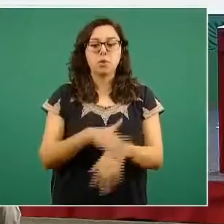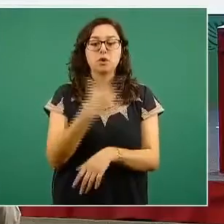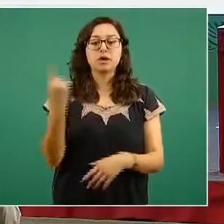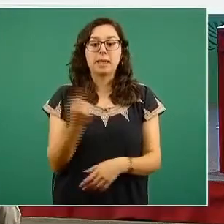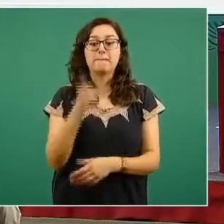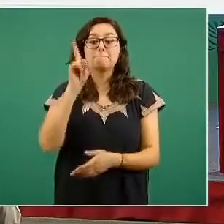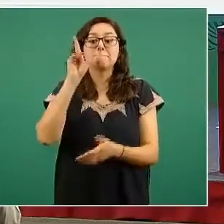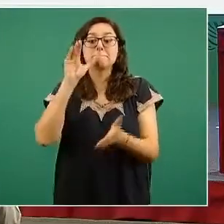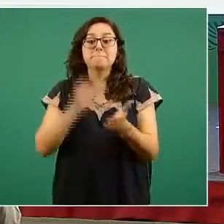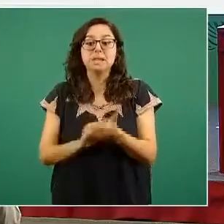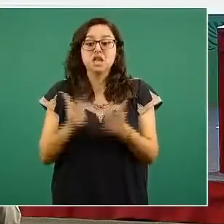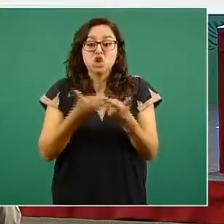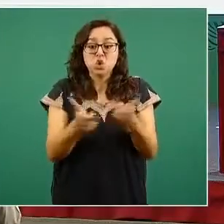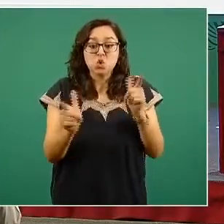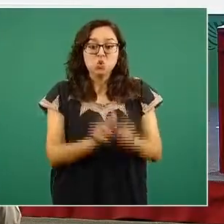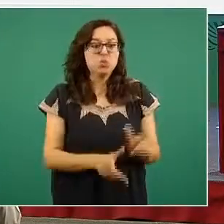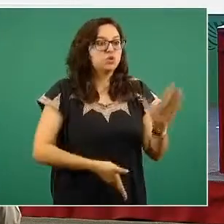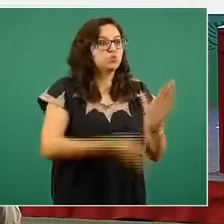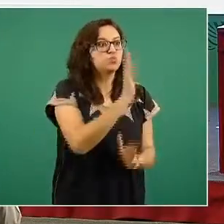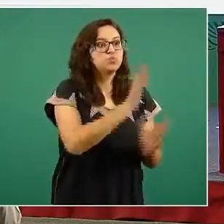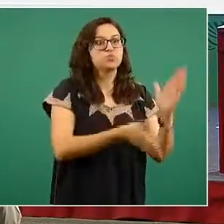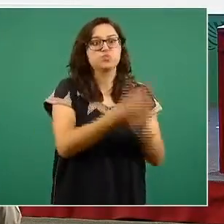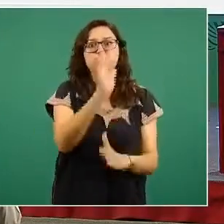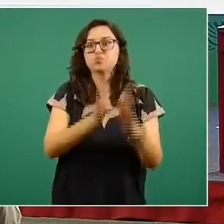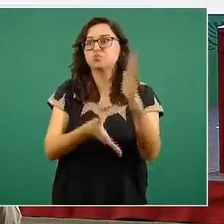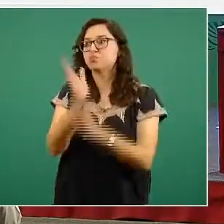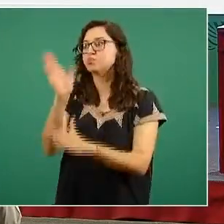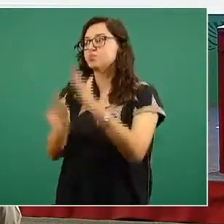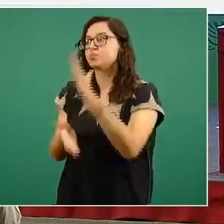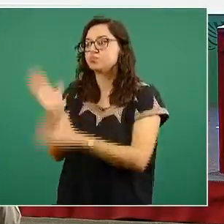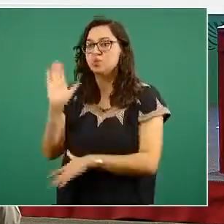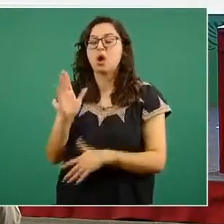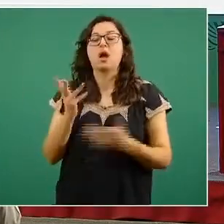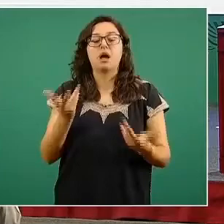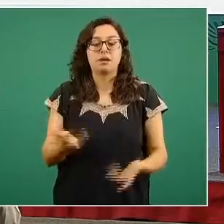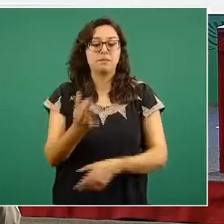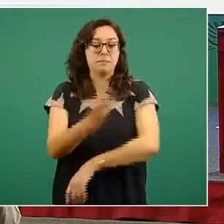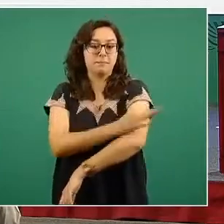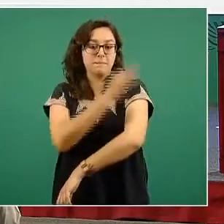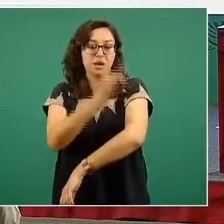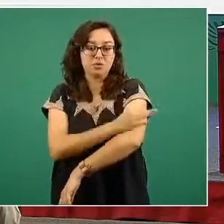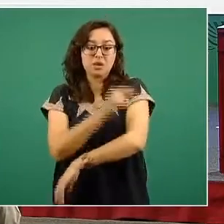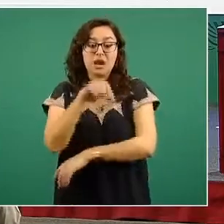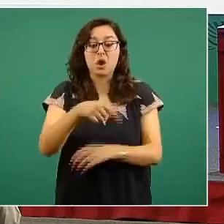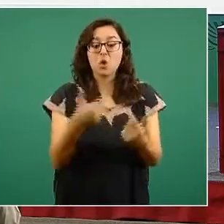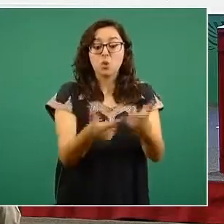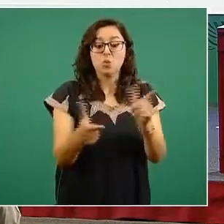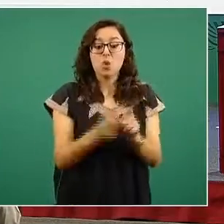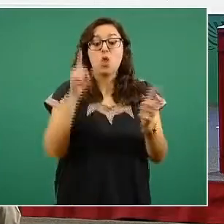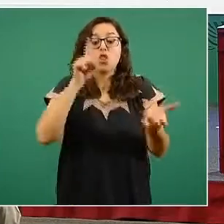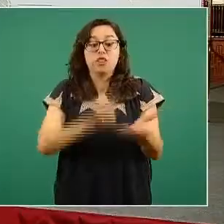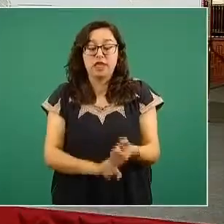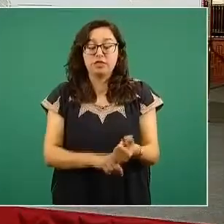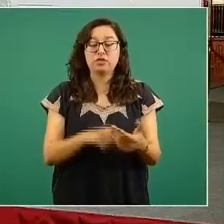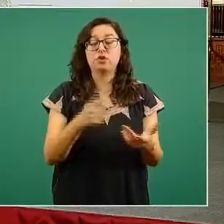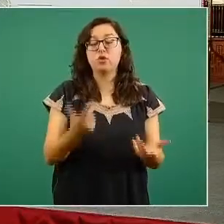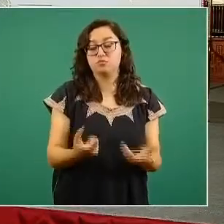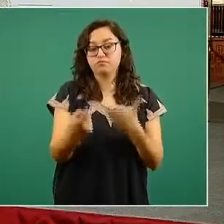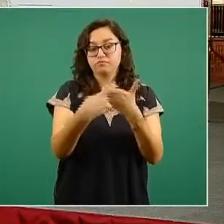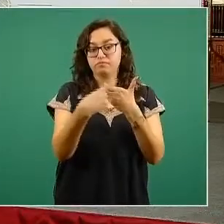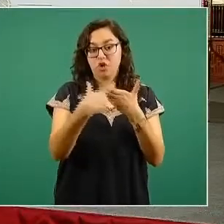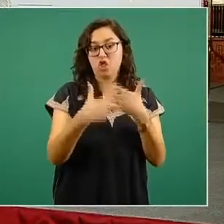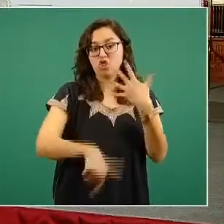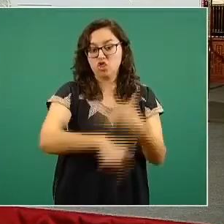1,000 brigadas de vacunación, conformadas por 12 personas cada una, que representan a distintas instituciones, no solamente del